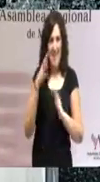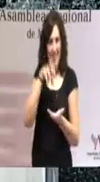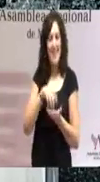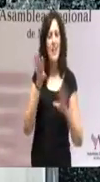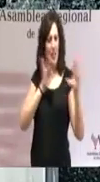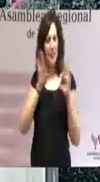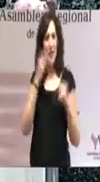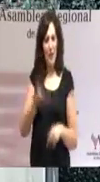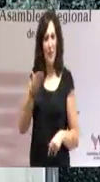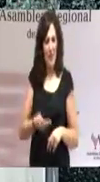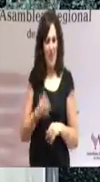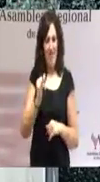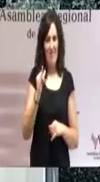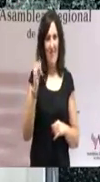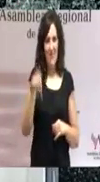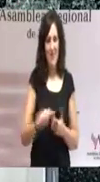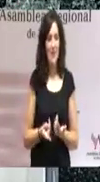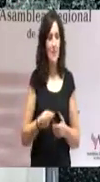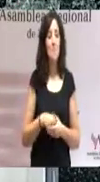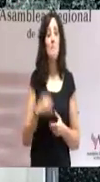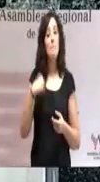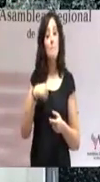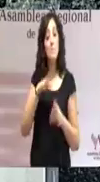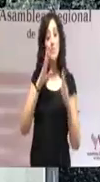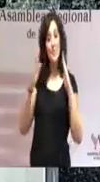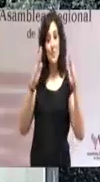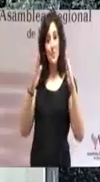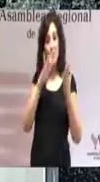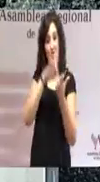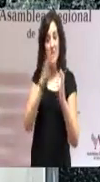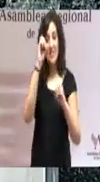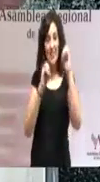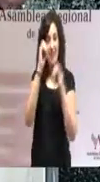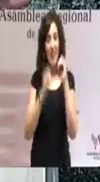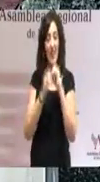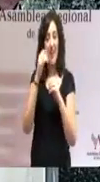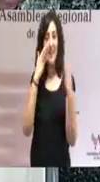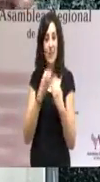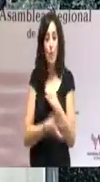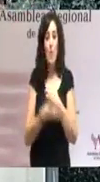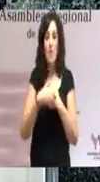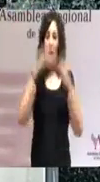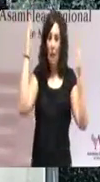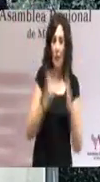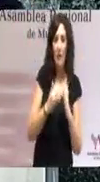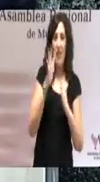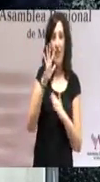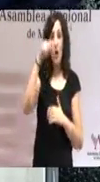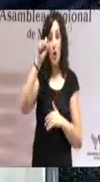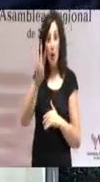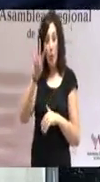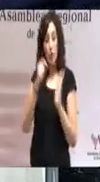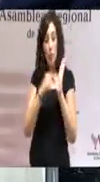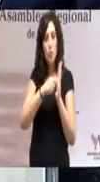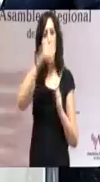decisiones. Dentro de las elecciones se ha hecho posible que la tasa de riesgo de pobreza se ha reducido en la región de Murcia 5,4